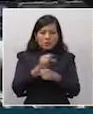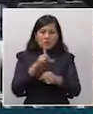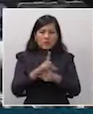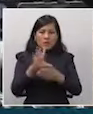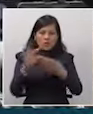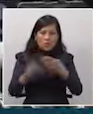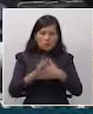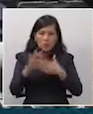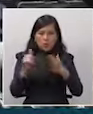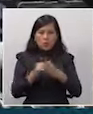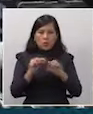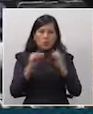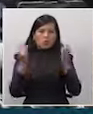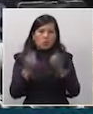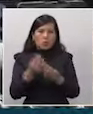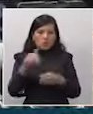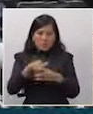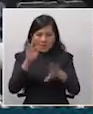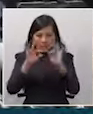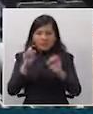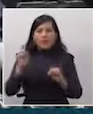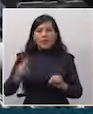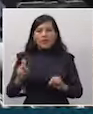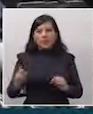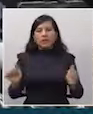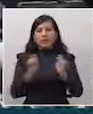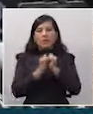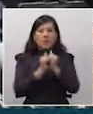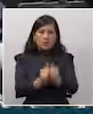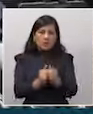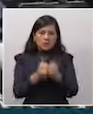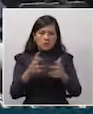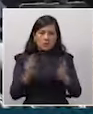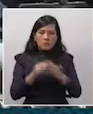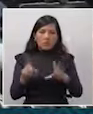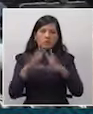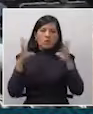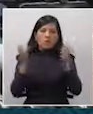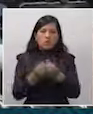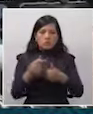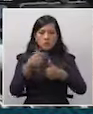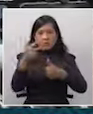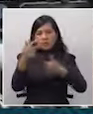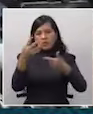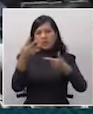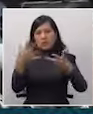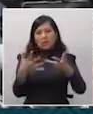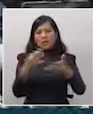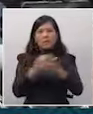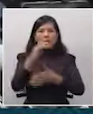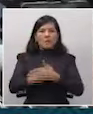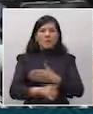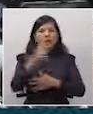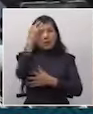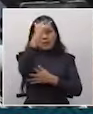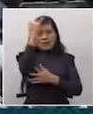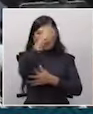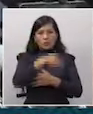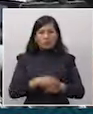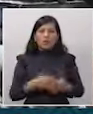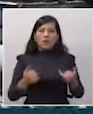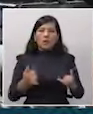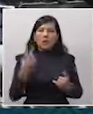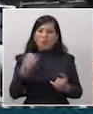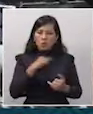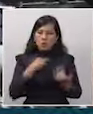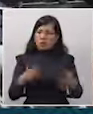órgano electoral que tiene que acompañar con el CIFDE nuestro Congreso del 3, 4 y 5 de mayo en la Ciudad del Alto.